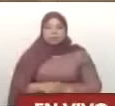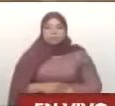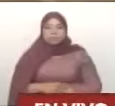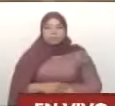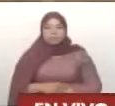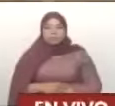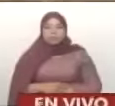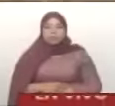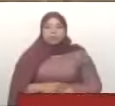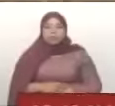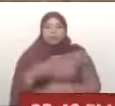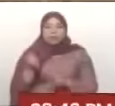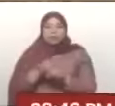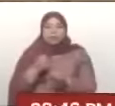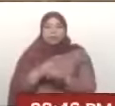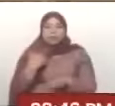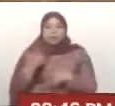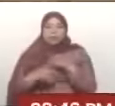Génesis,